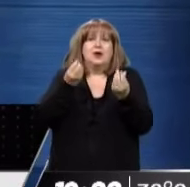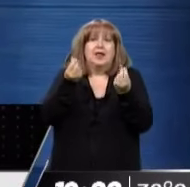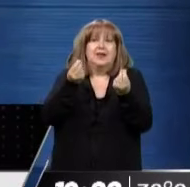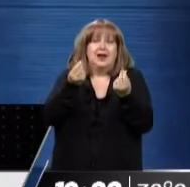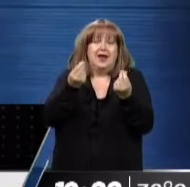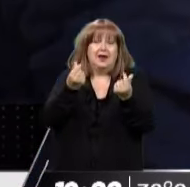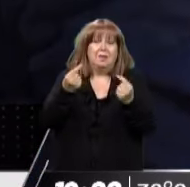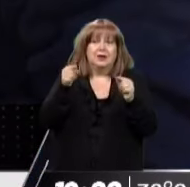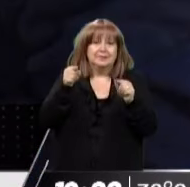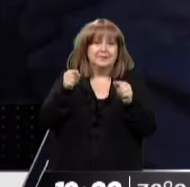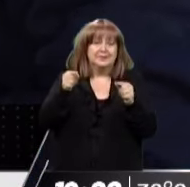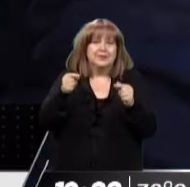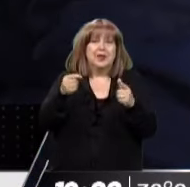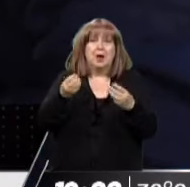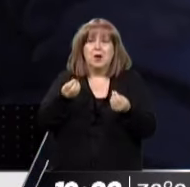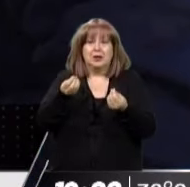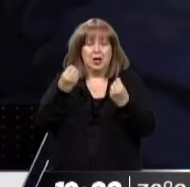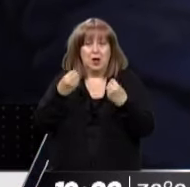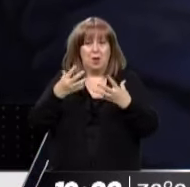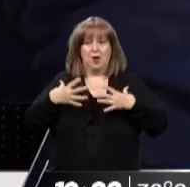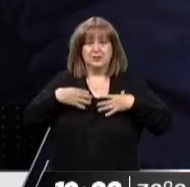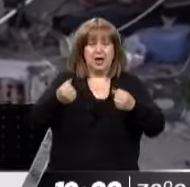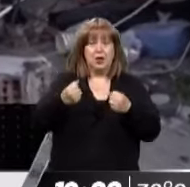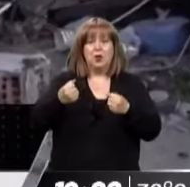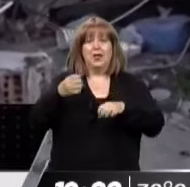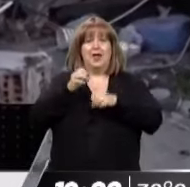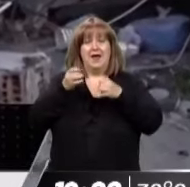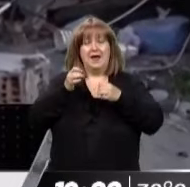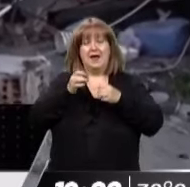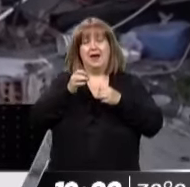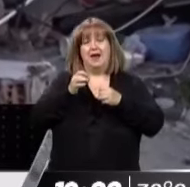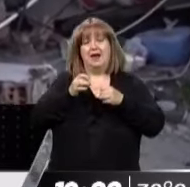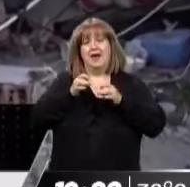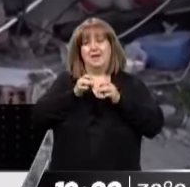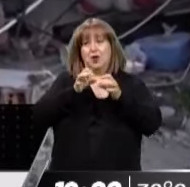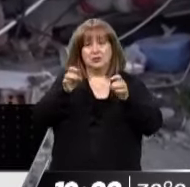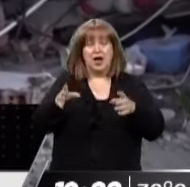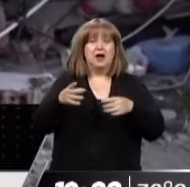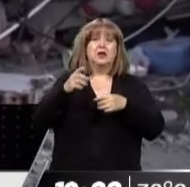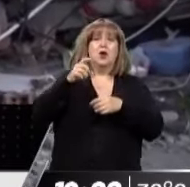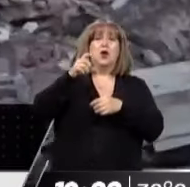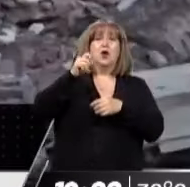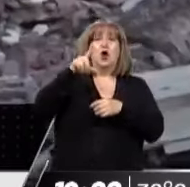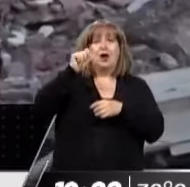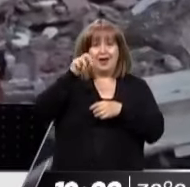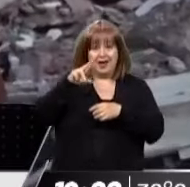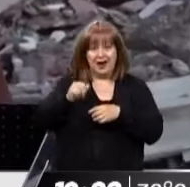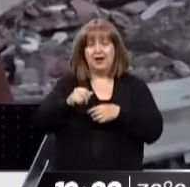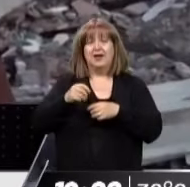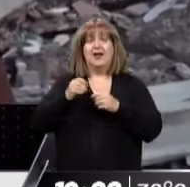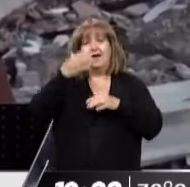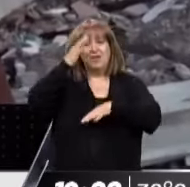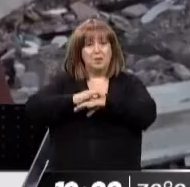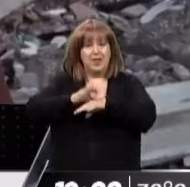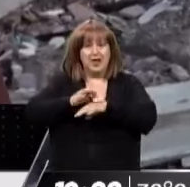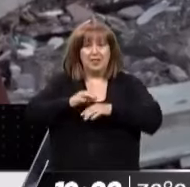de la Salud, que teme una grave crisis sanitaria con enfermedades como el cólera, que causaría aún más daños que el terremoto.